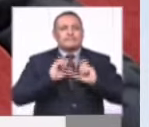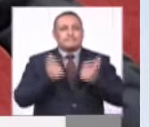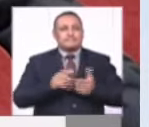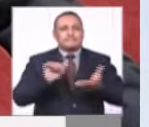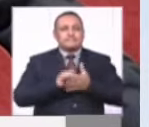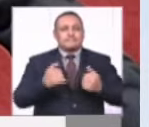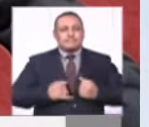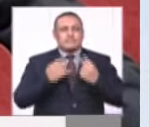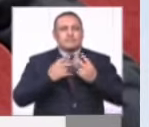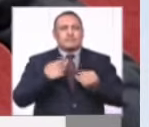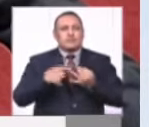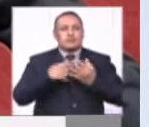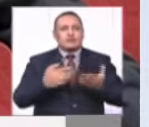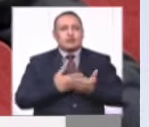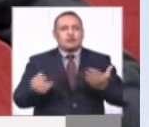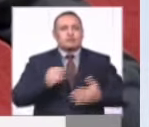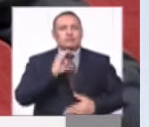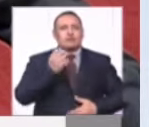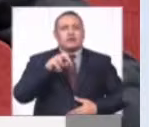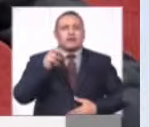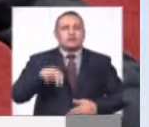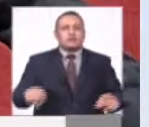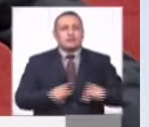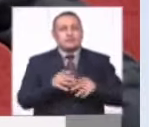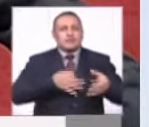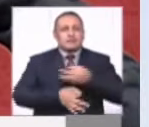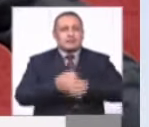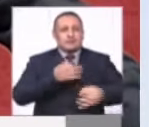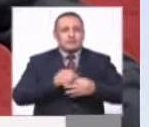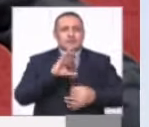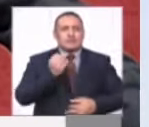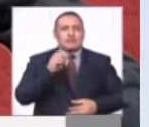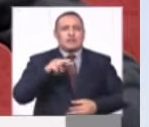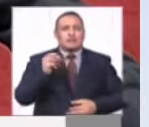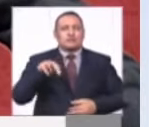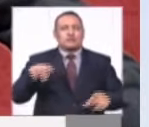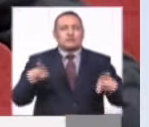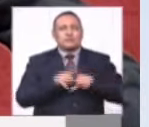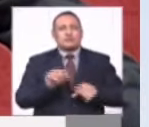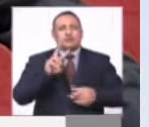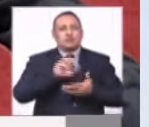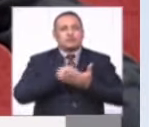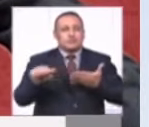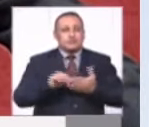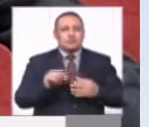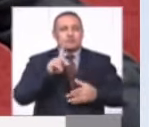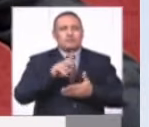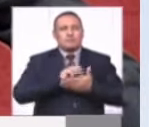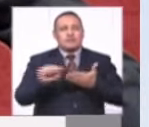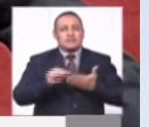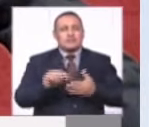tiene básicamente recursos por canon. Las transferencias por canon se realizan durante 2 meses, el mes